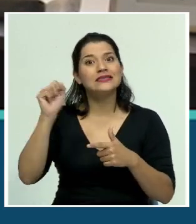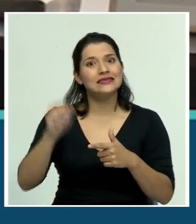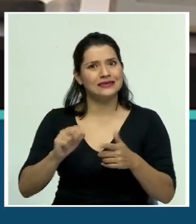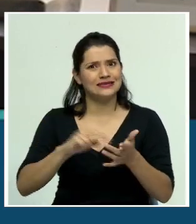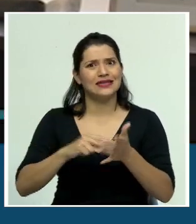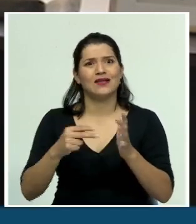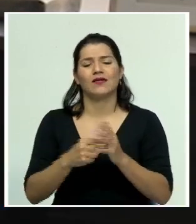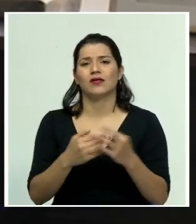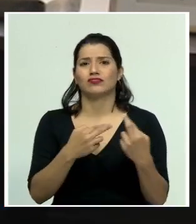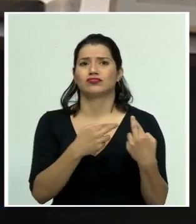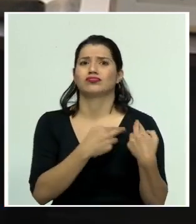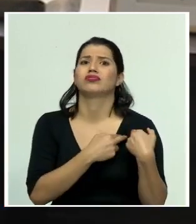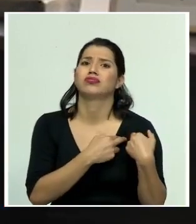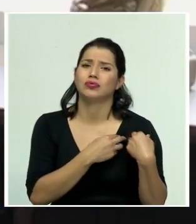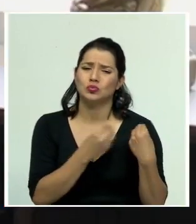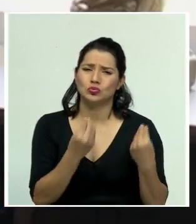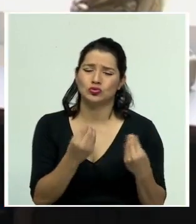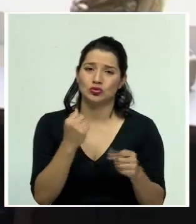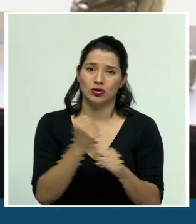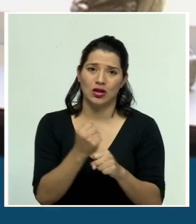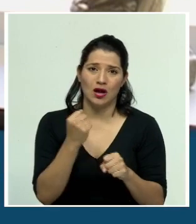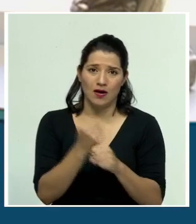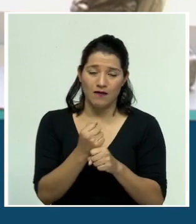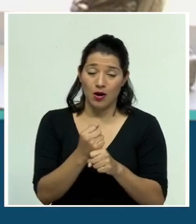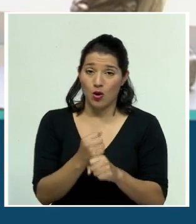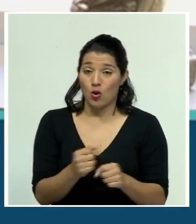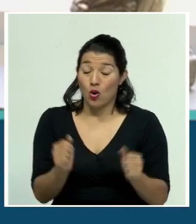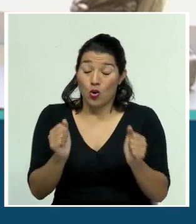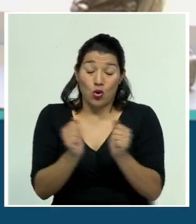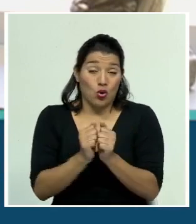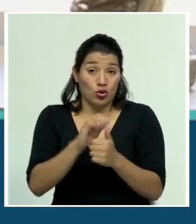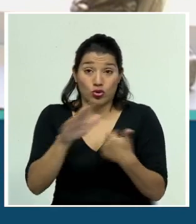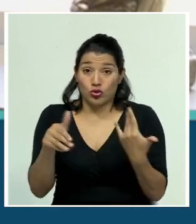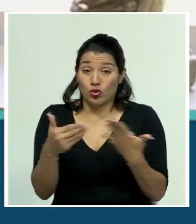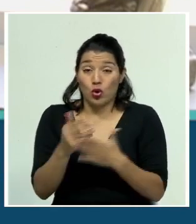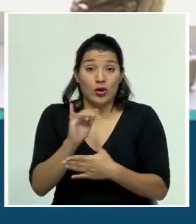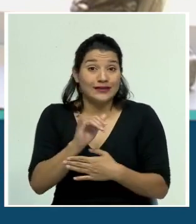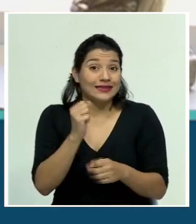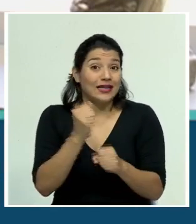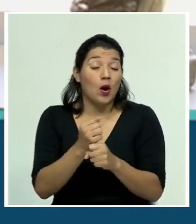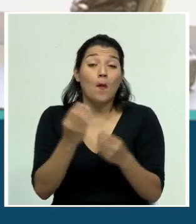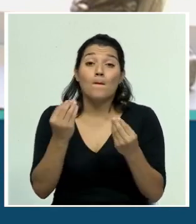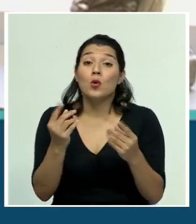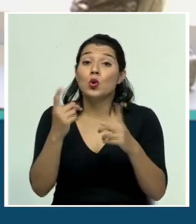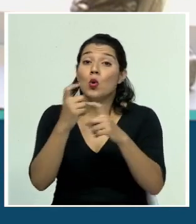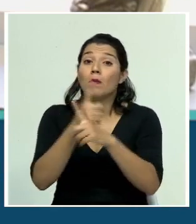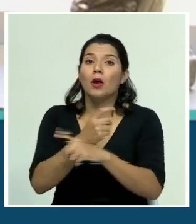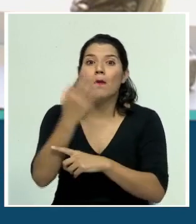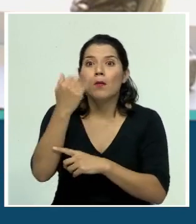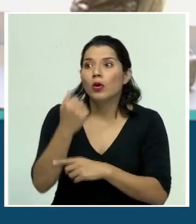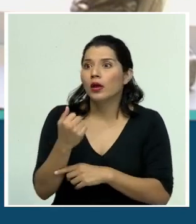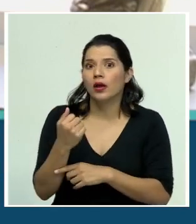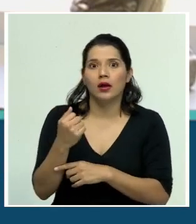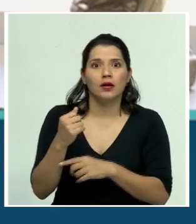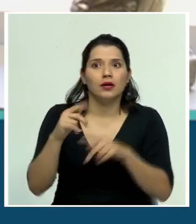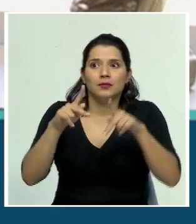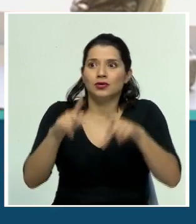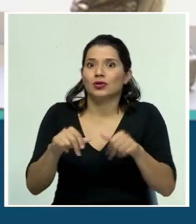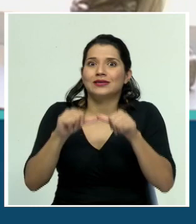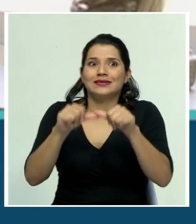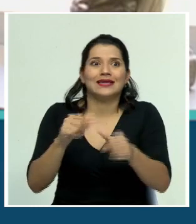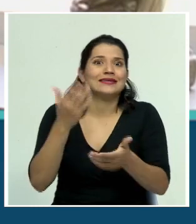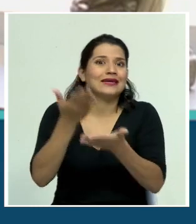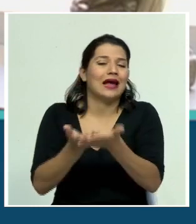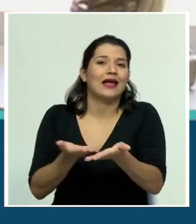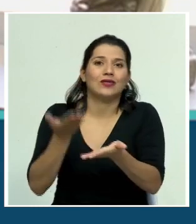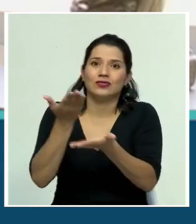laboral bastante considerable. Con esas cargas de trabajo es complicado porque no deja de llegar la gente, ¿verdad?